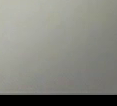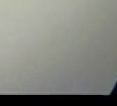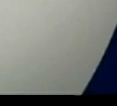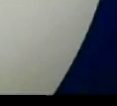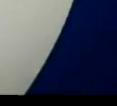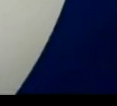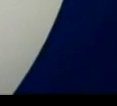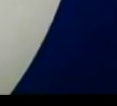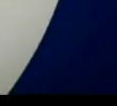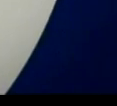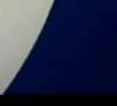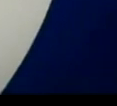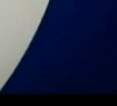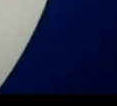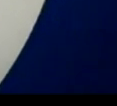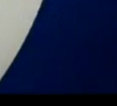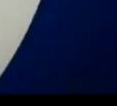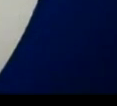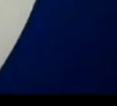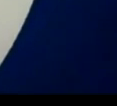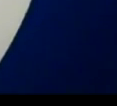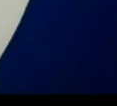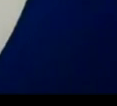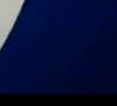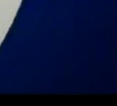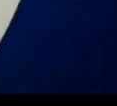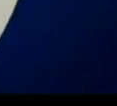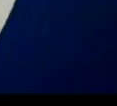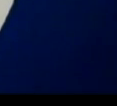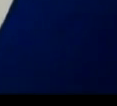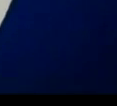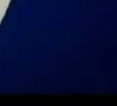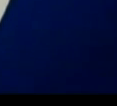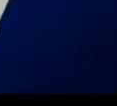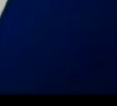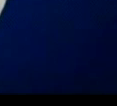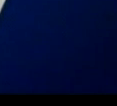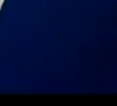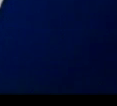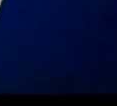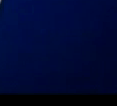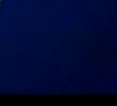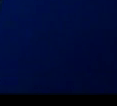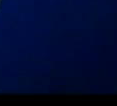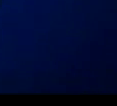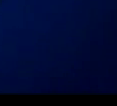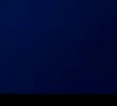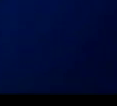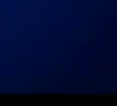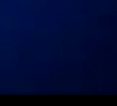Este programa es clasificación O, opinión, apto para todo público.